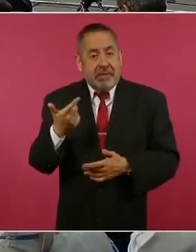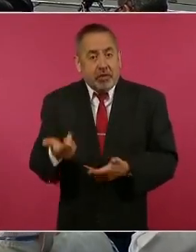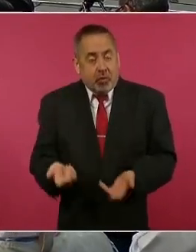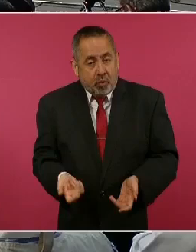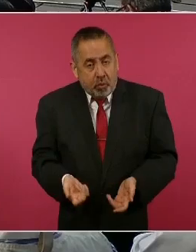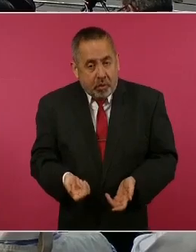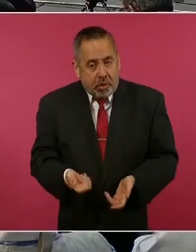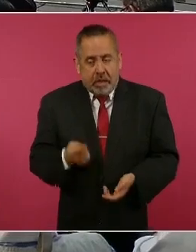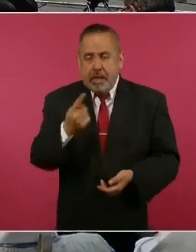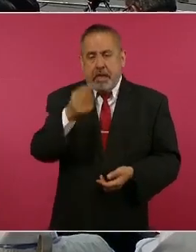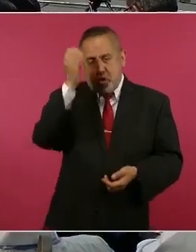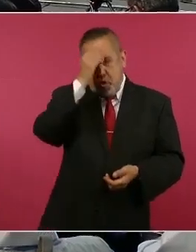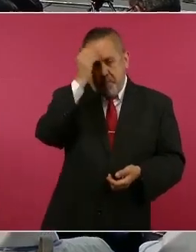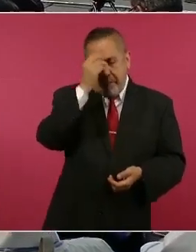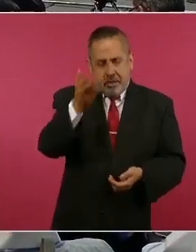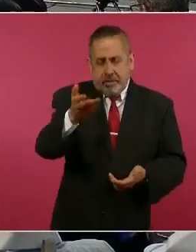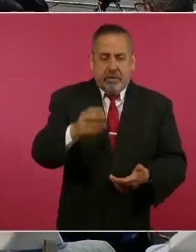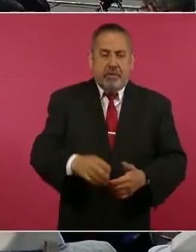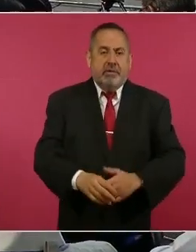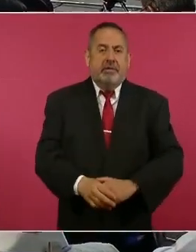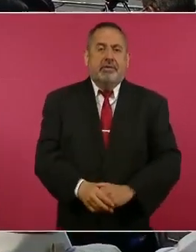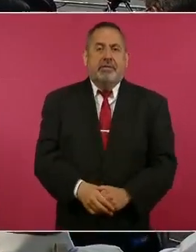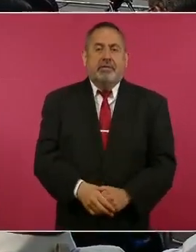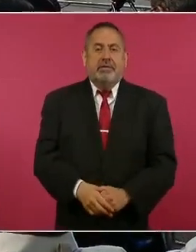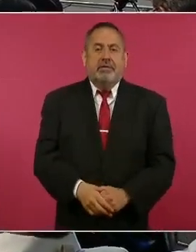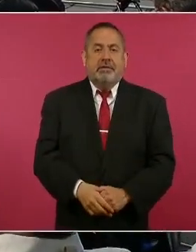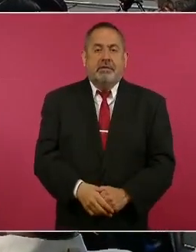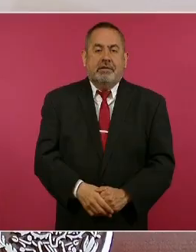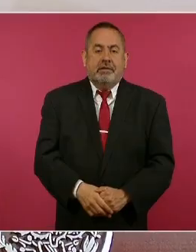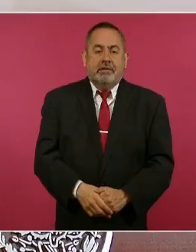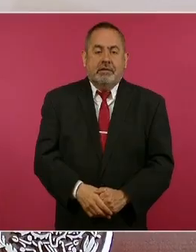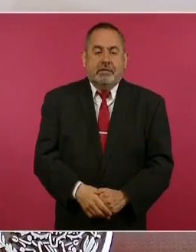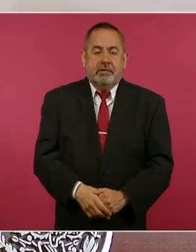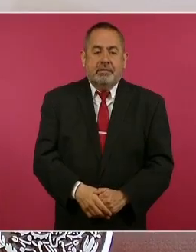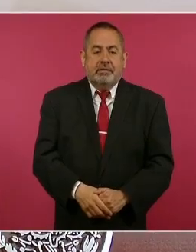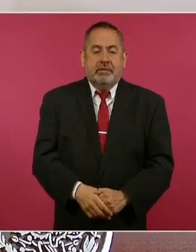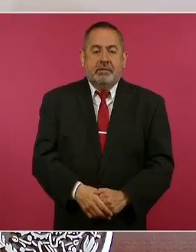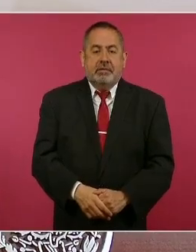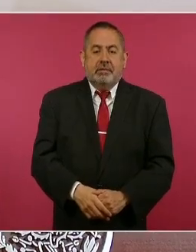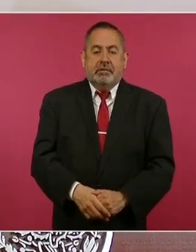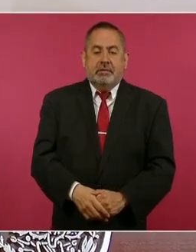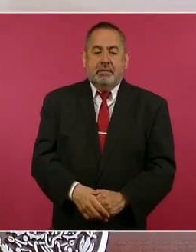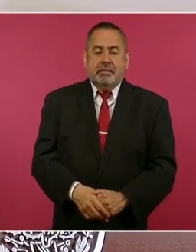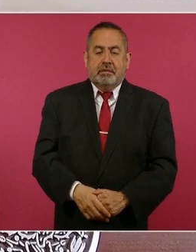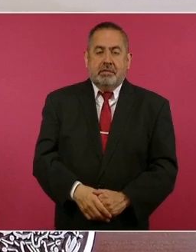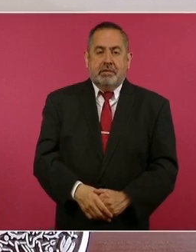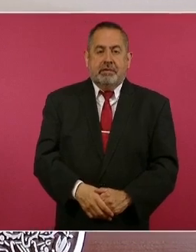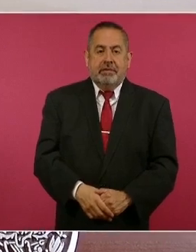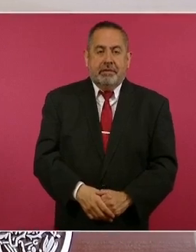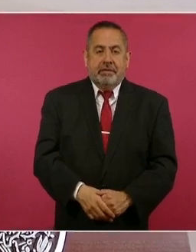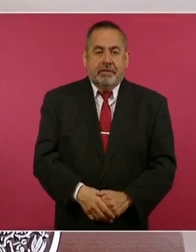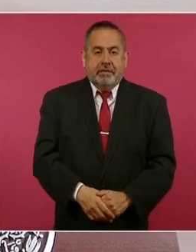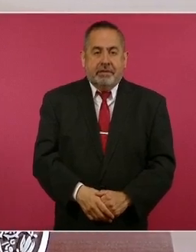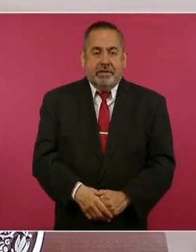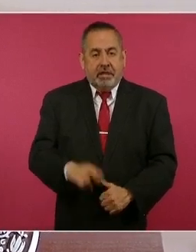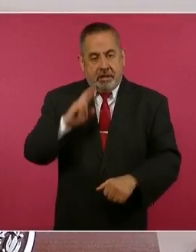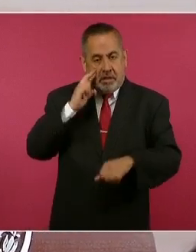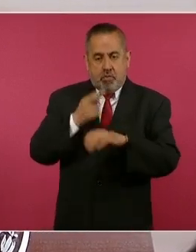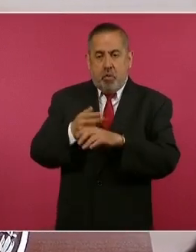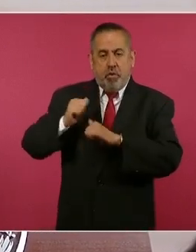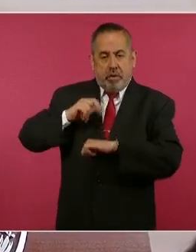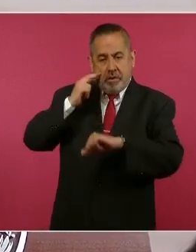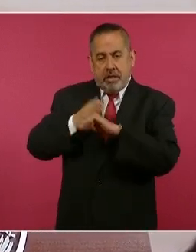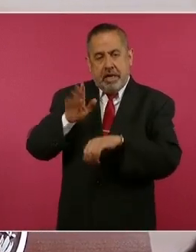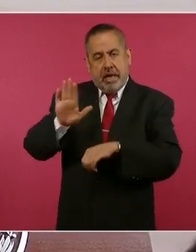1.197.186.356 pesos. ¿Qué opina al respecto? Pues es que corresponde a las